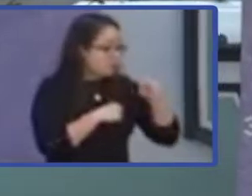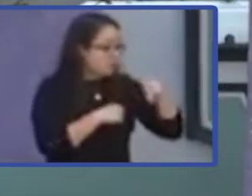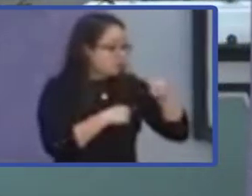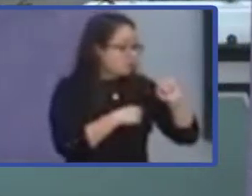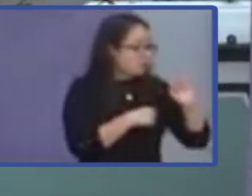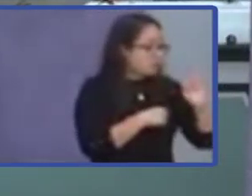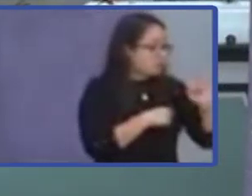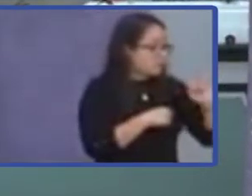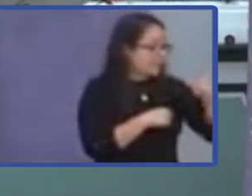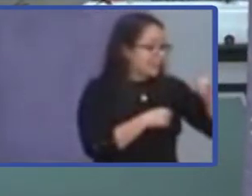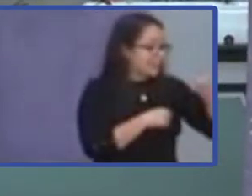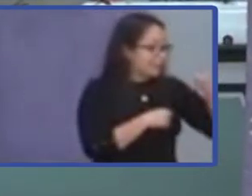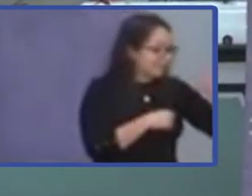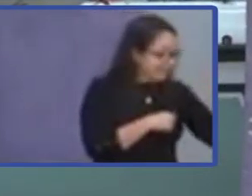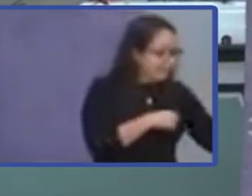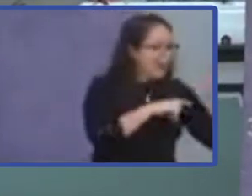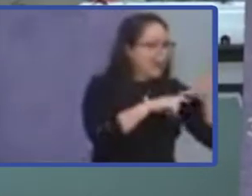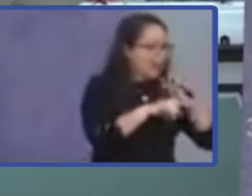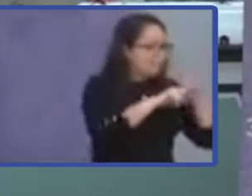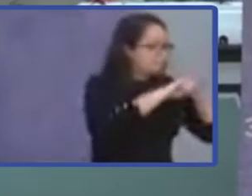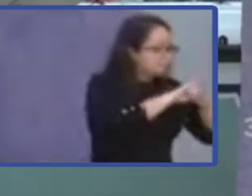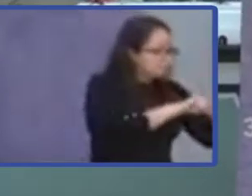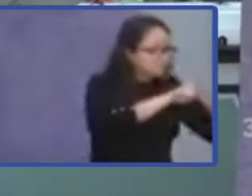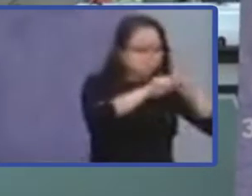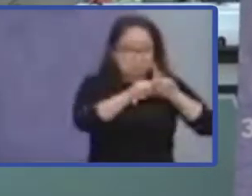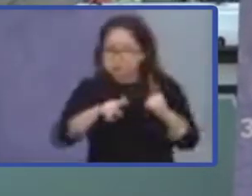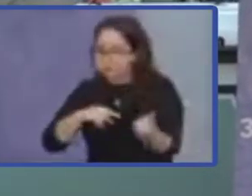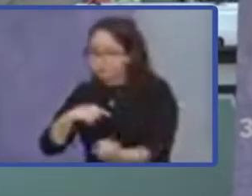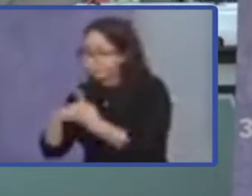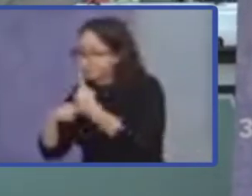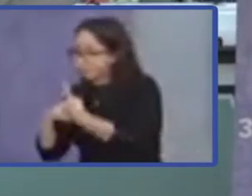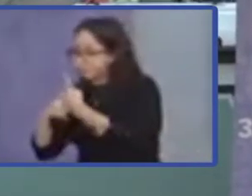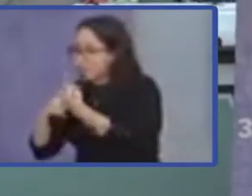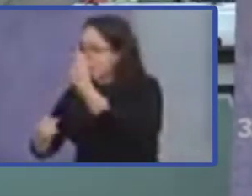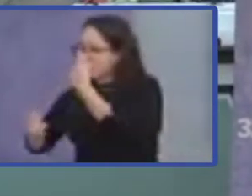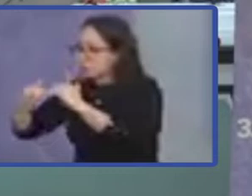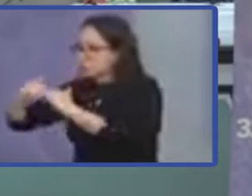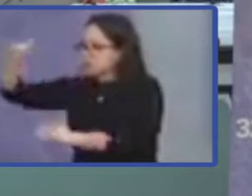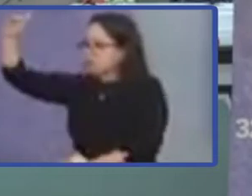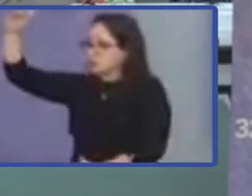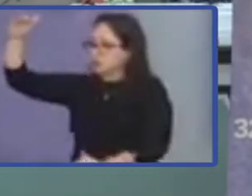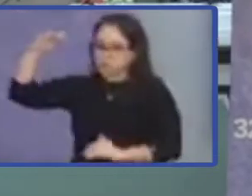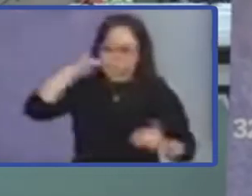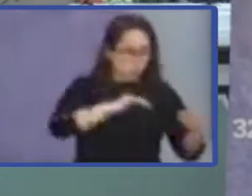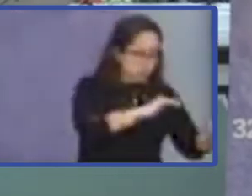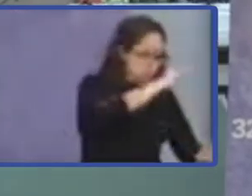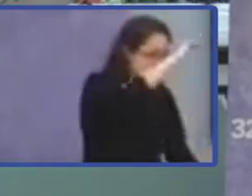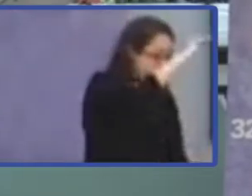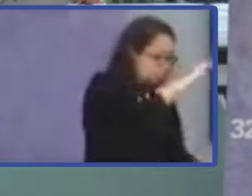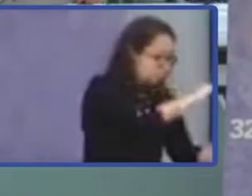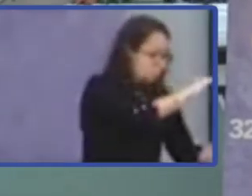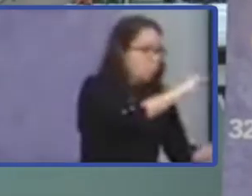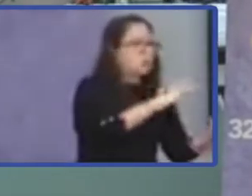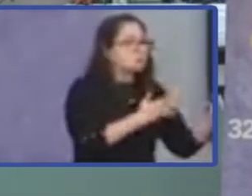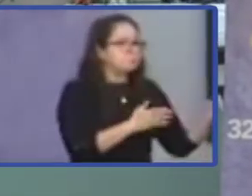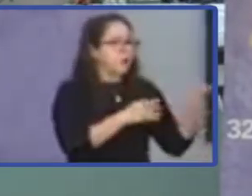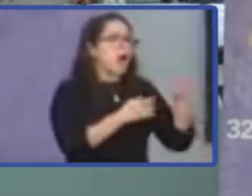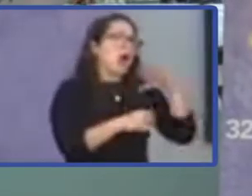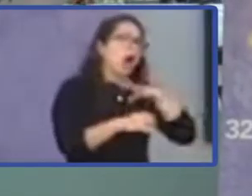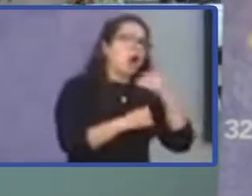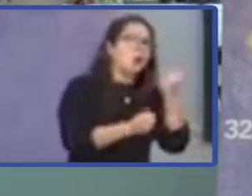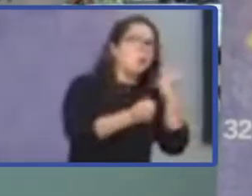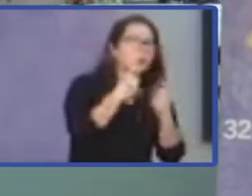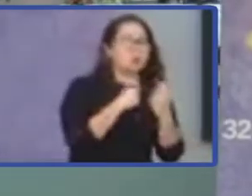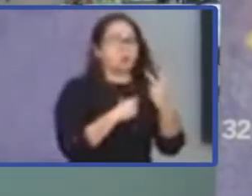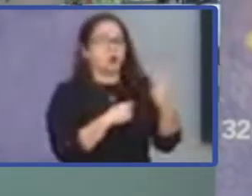o sea, hay infinitos más grandes que otros infinitos y hay infinitos dos o tres o cuatro infinitos del mismo